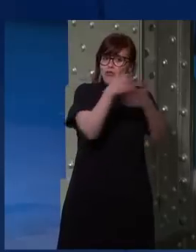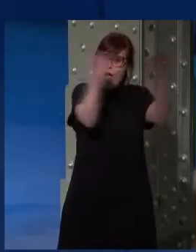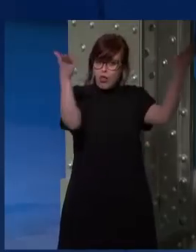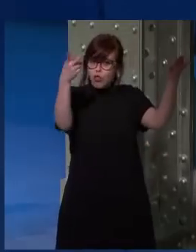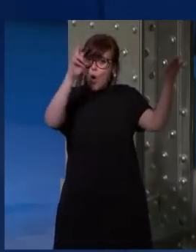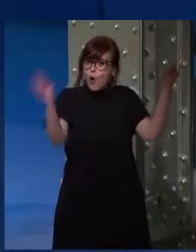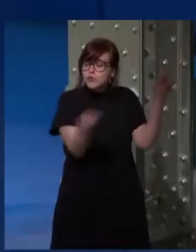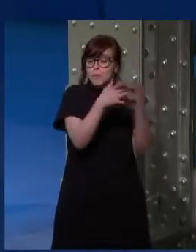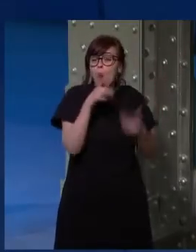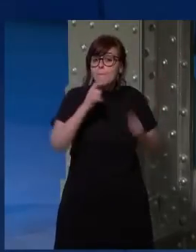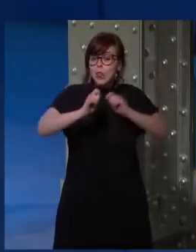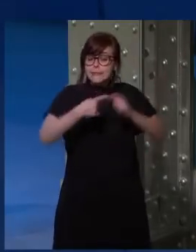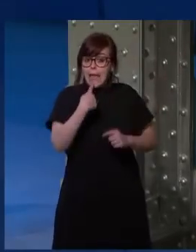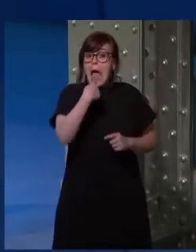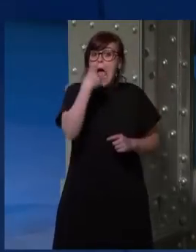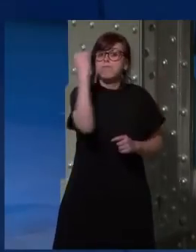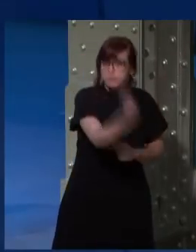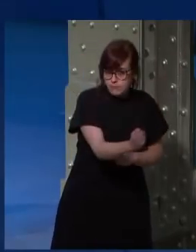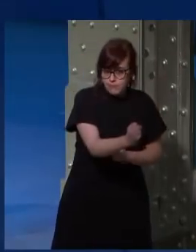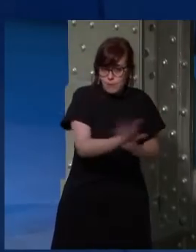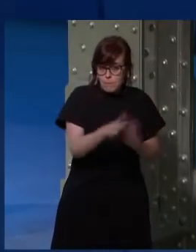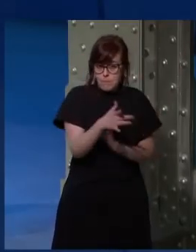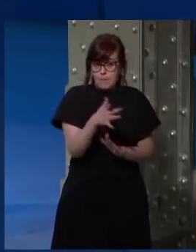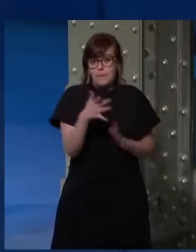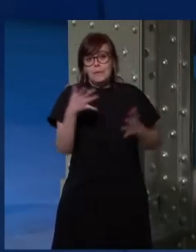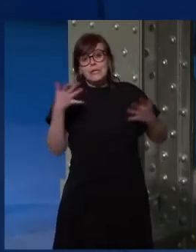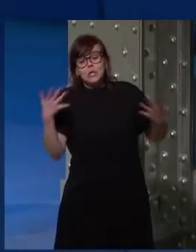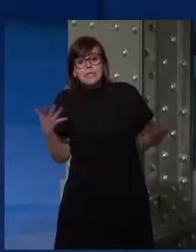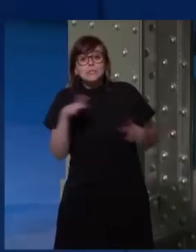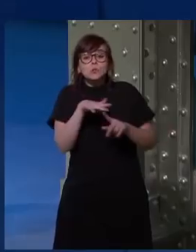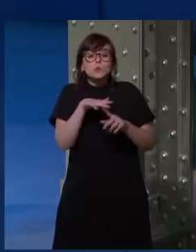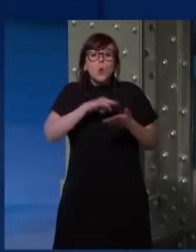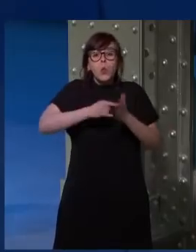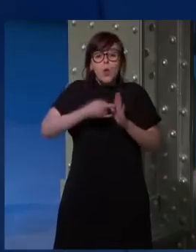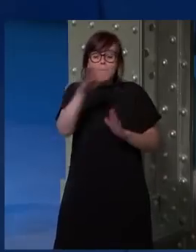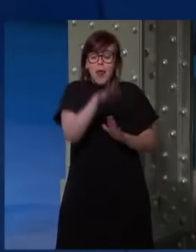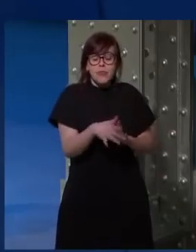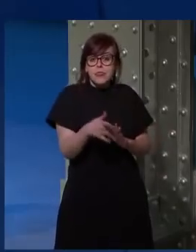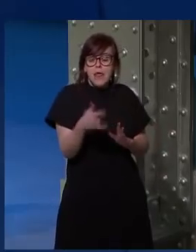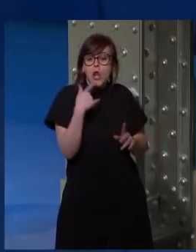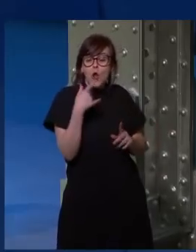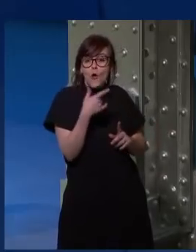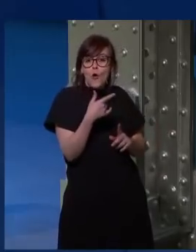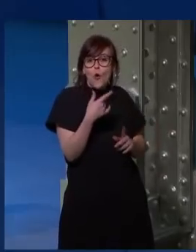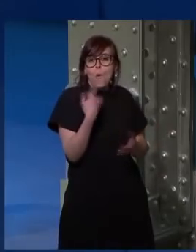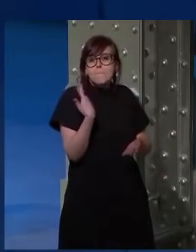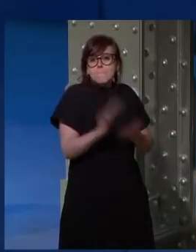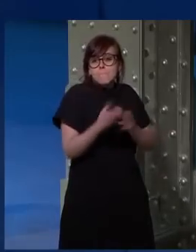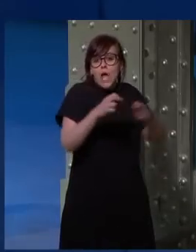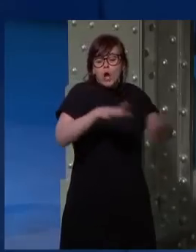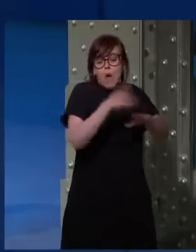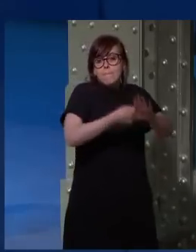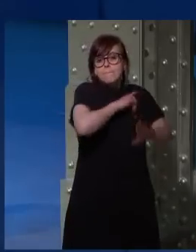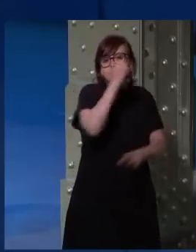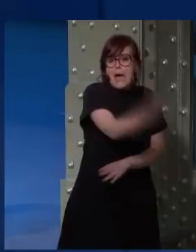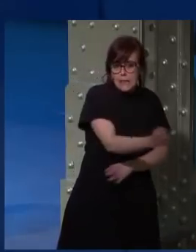decir, que la solución drástica es matar, la otra es desacreditar, ¿no?